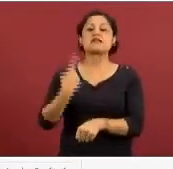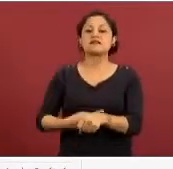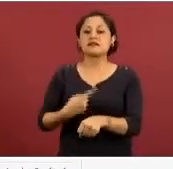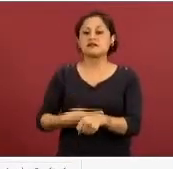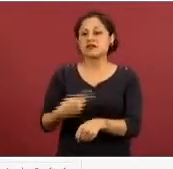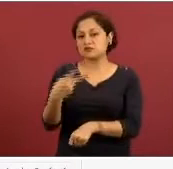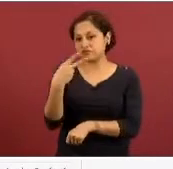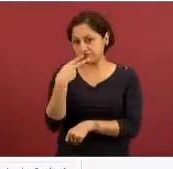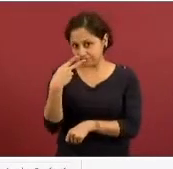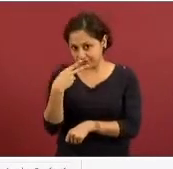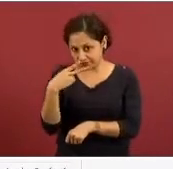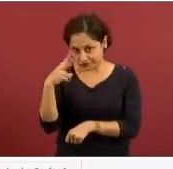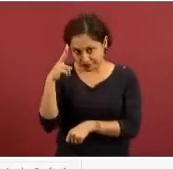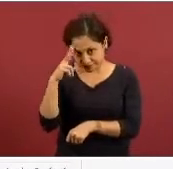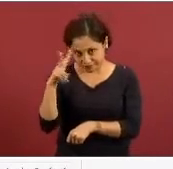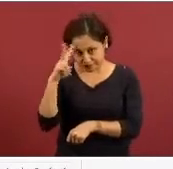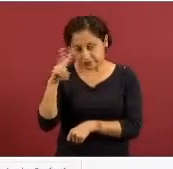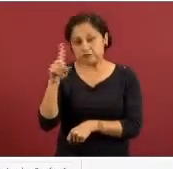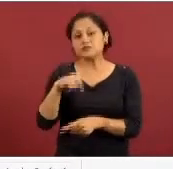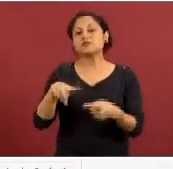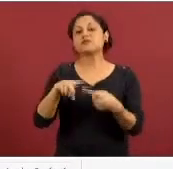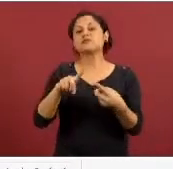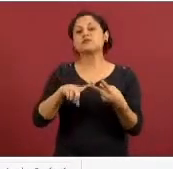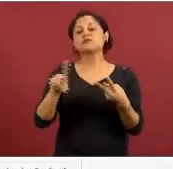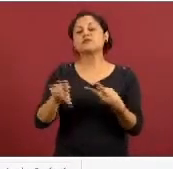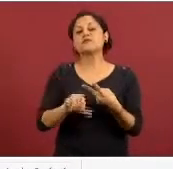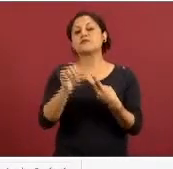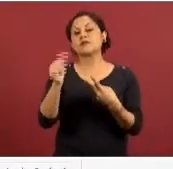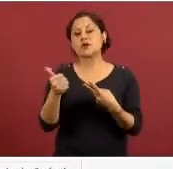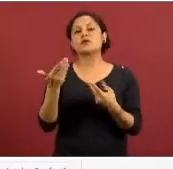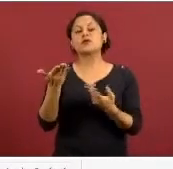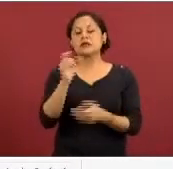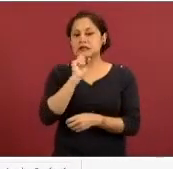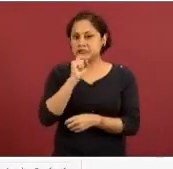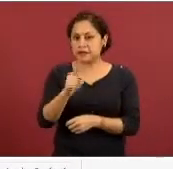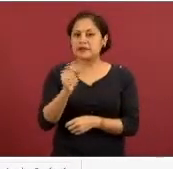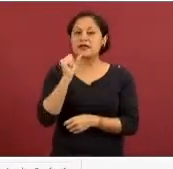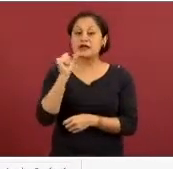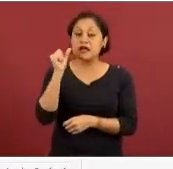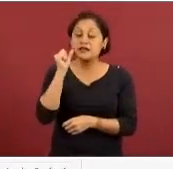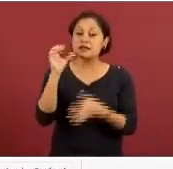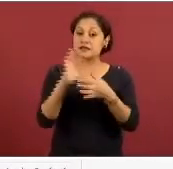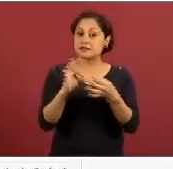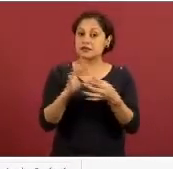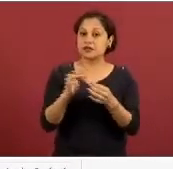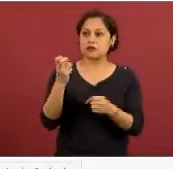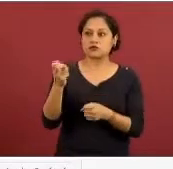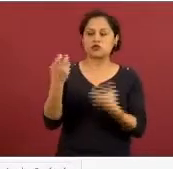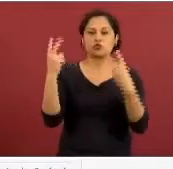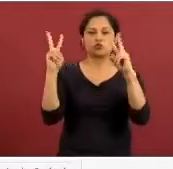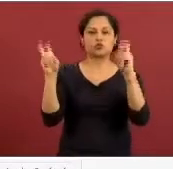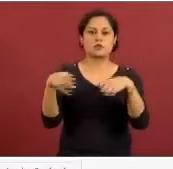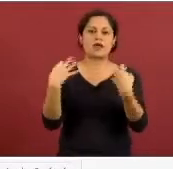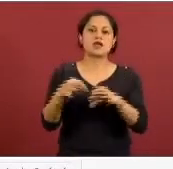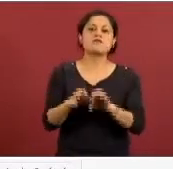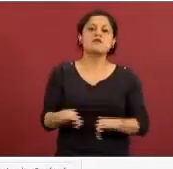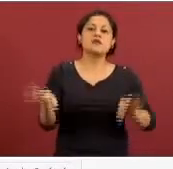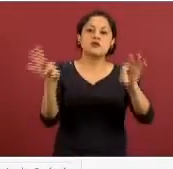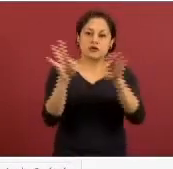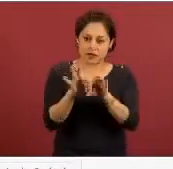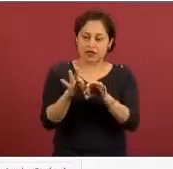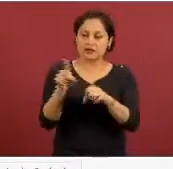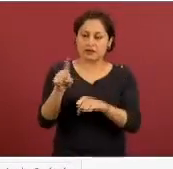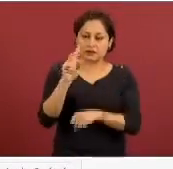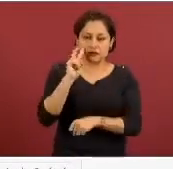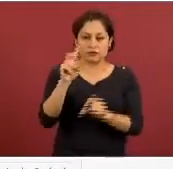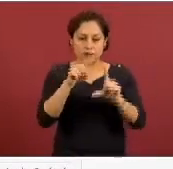comentábamos en la conferencia del día de ayer que este particular tema es muy importante y se observa en esta gráfica que las